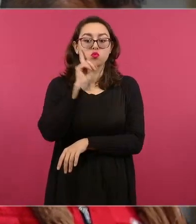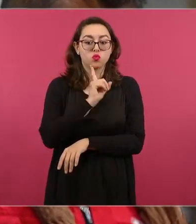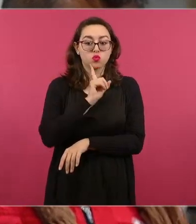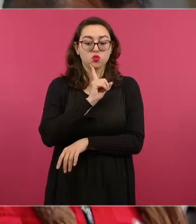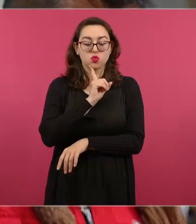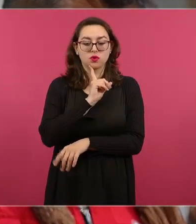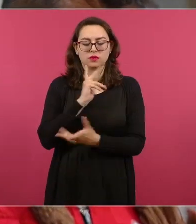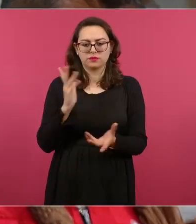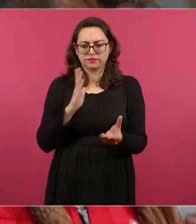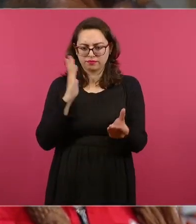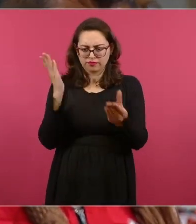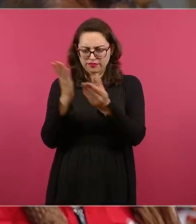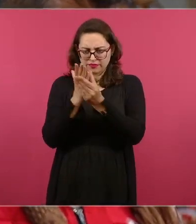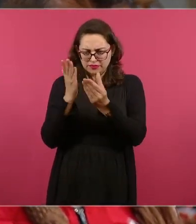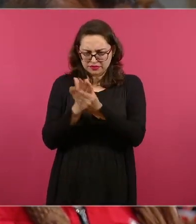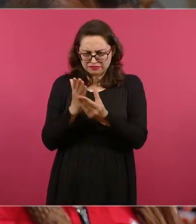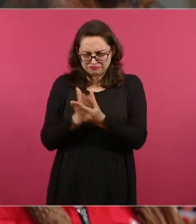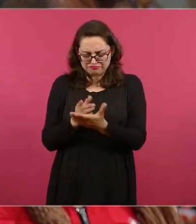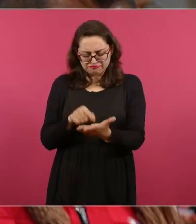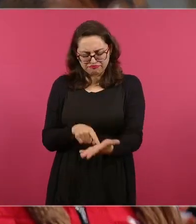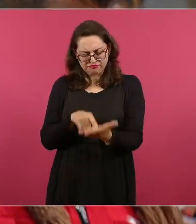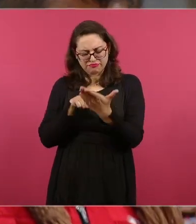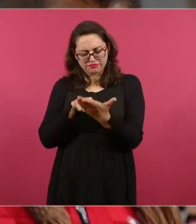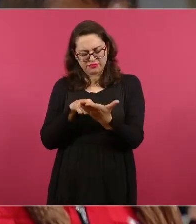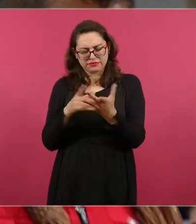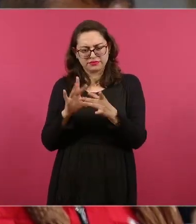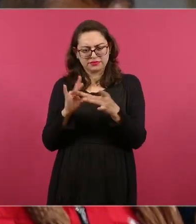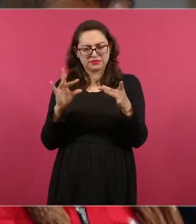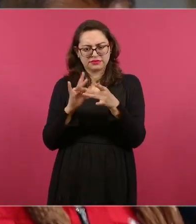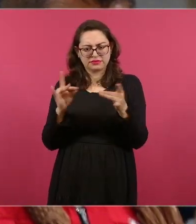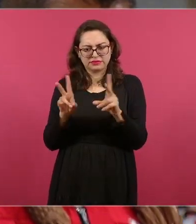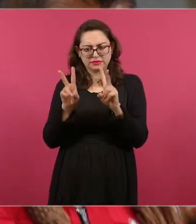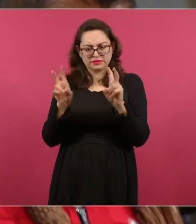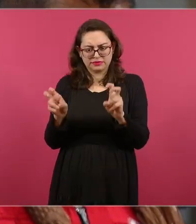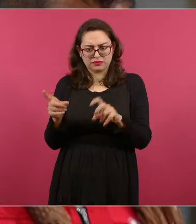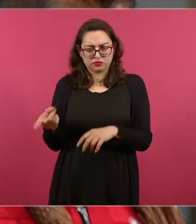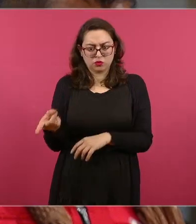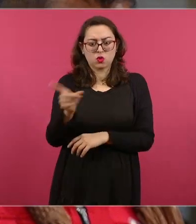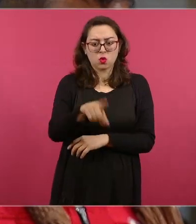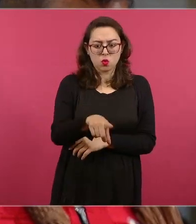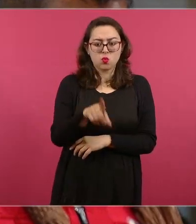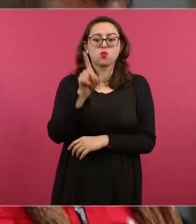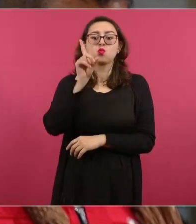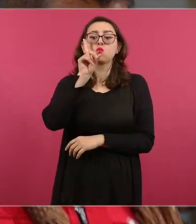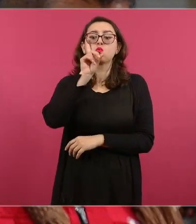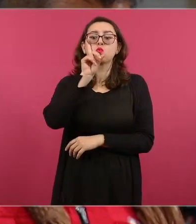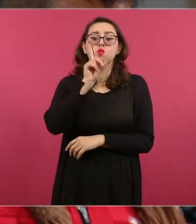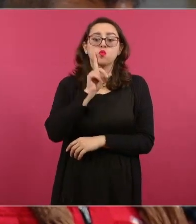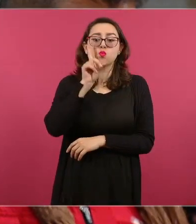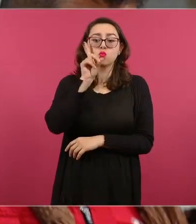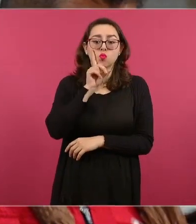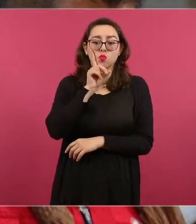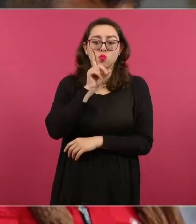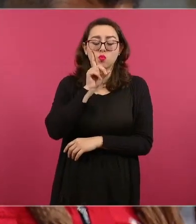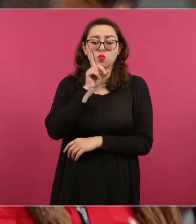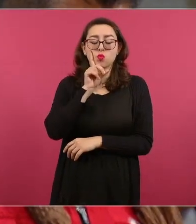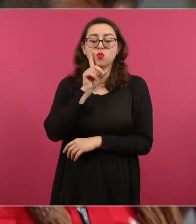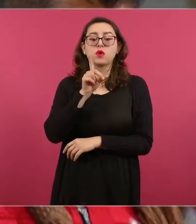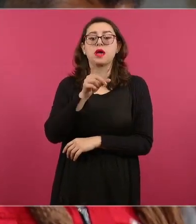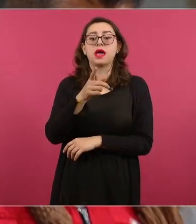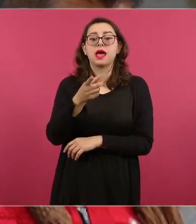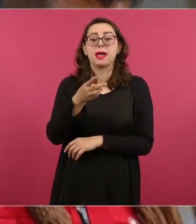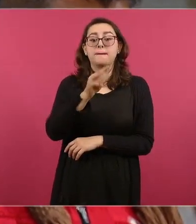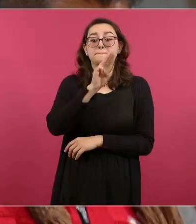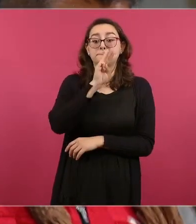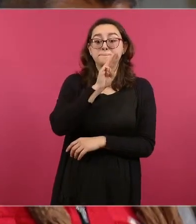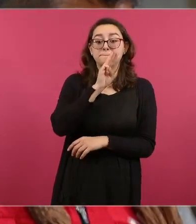la carpeta de investigación, la declaración inicial, la madre, quien supuestamente acompañaba a esta mujer, dijo que